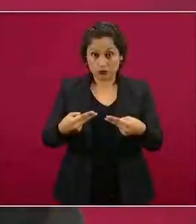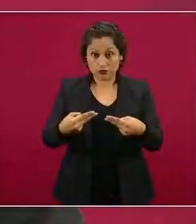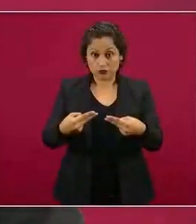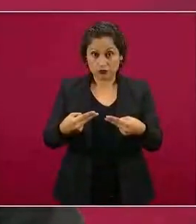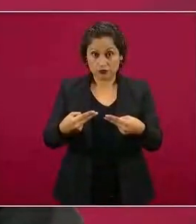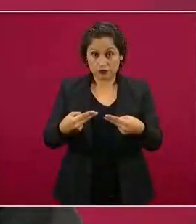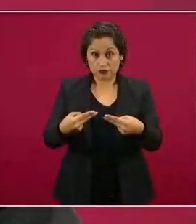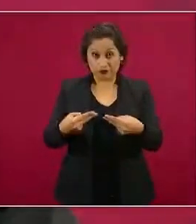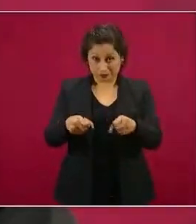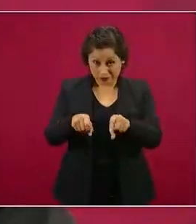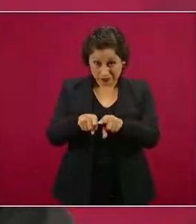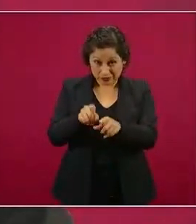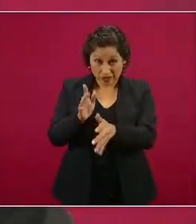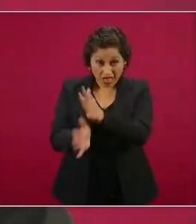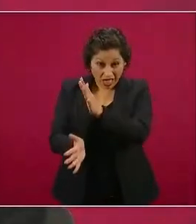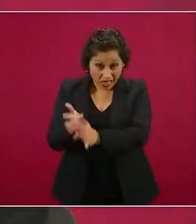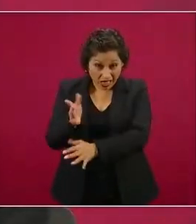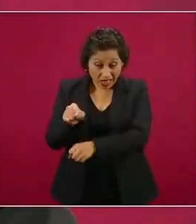¿Continuar con lo mismo?